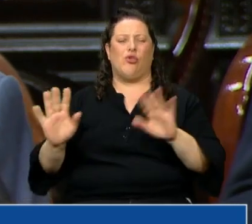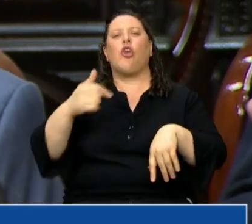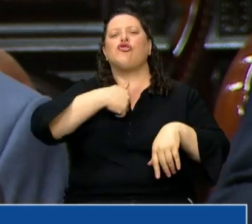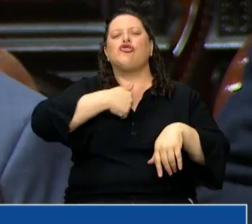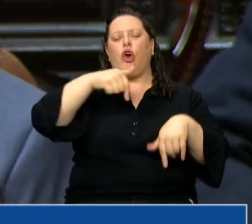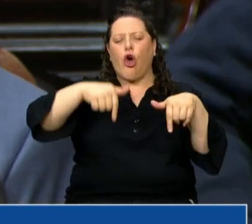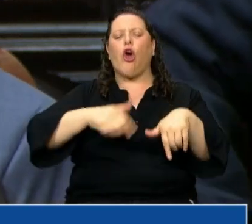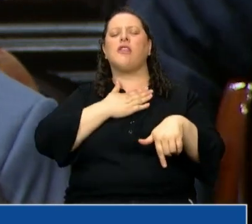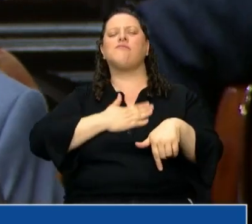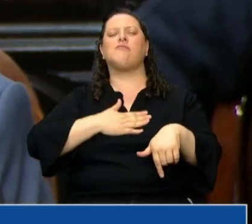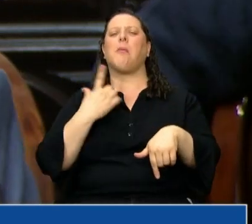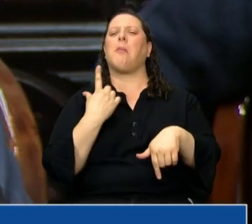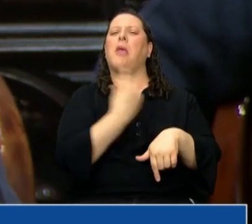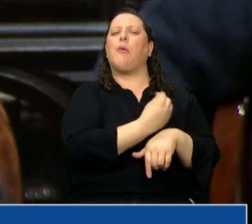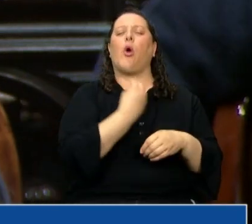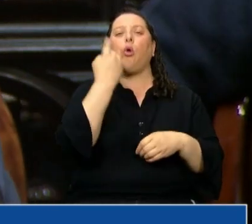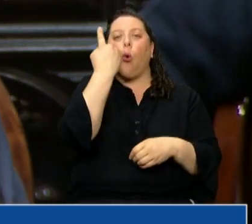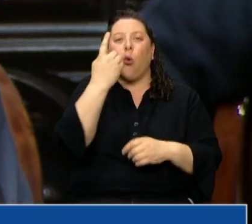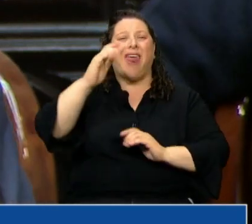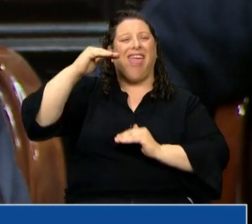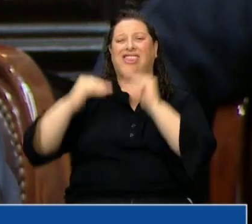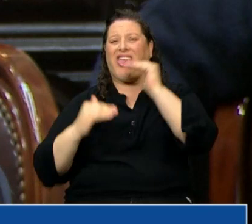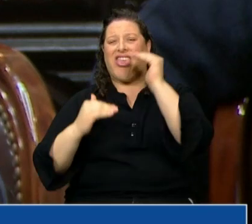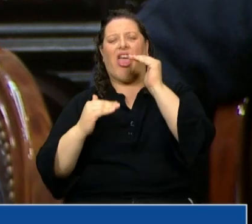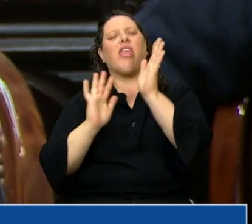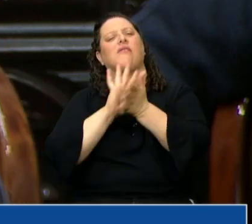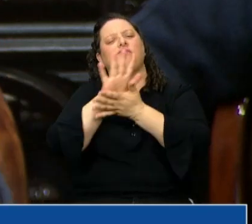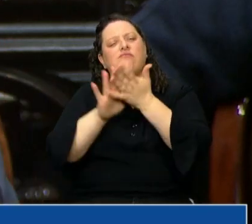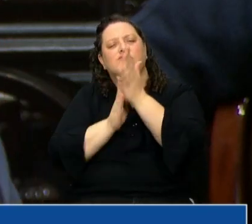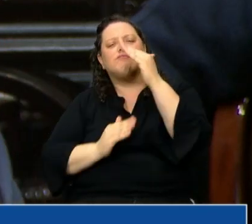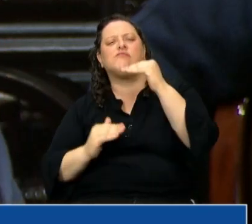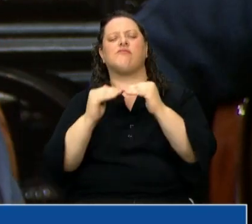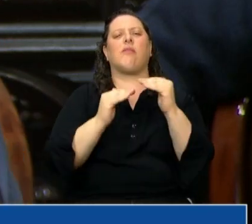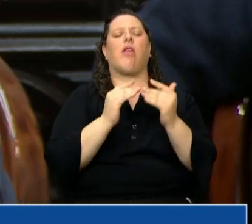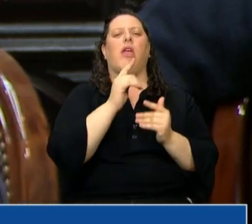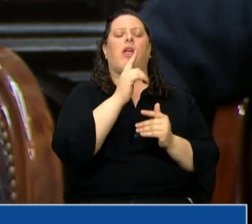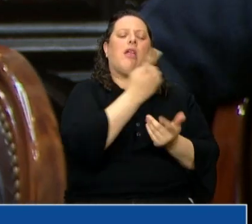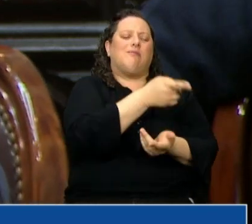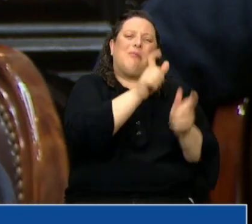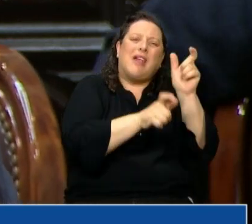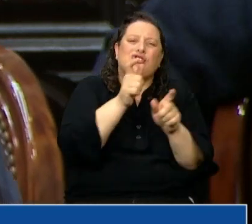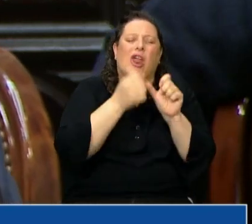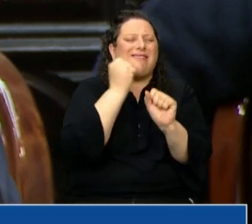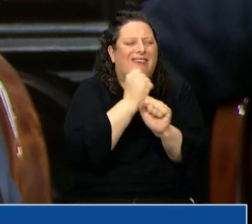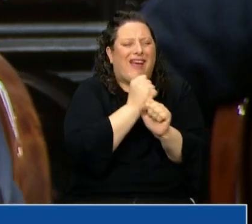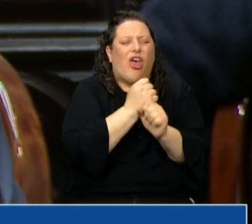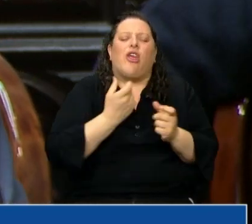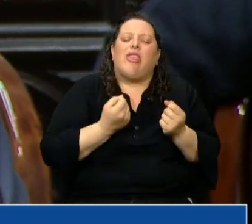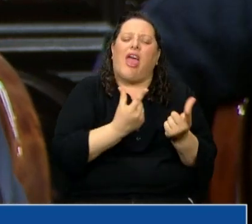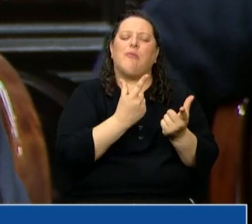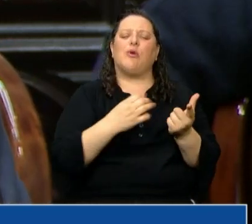inequidad y que casi 1 millón de trabajadores le estamos haciendo la vida un poco más fácil y mejor. Steve Jobs